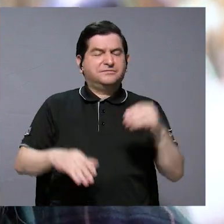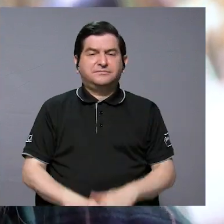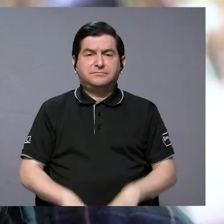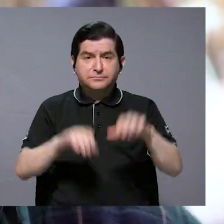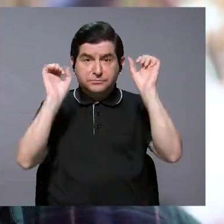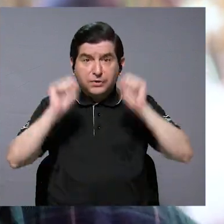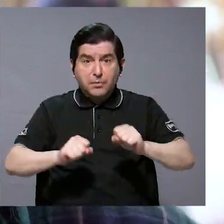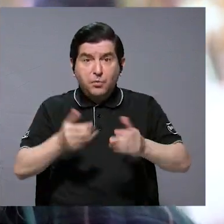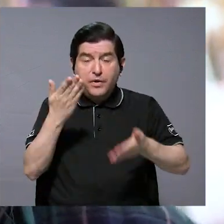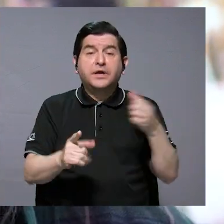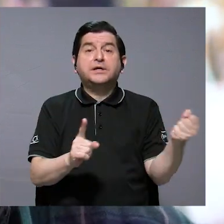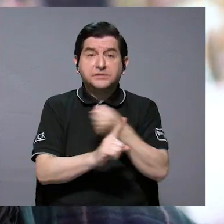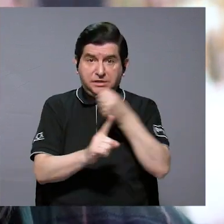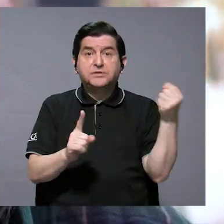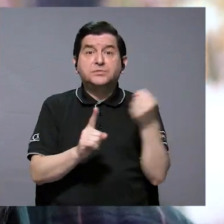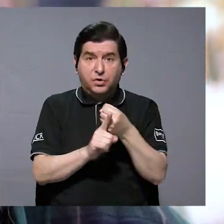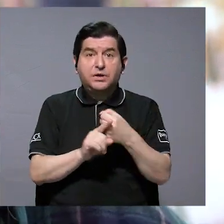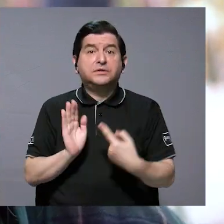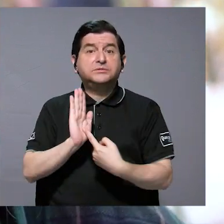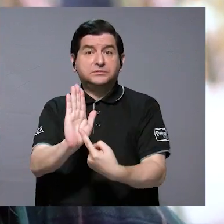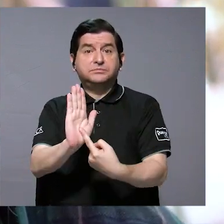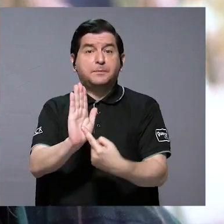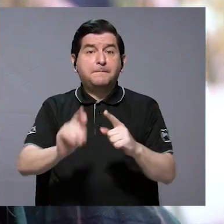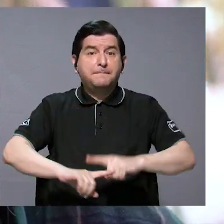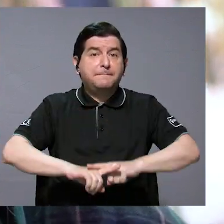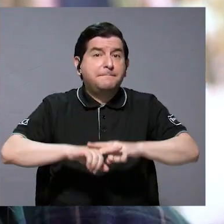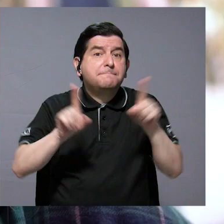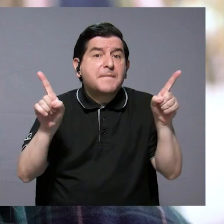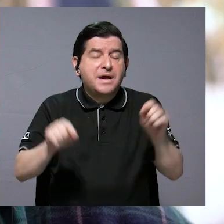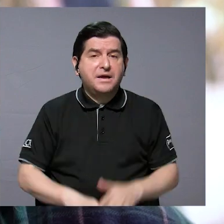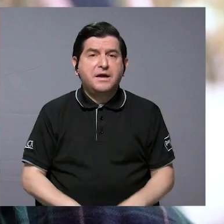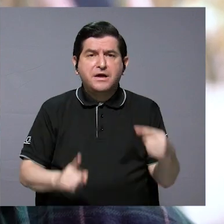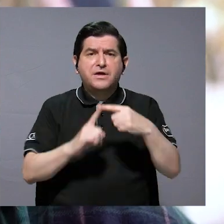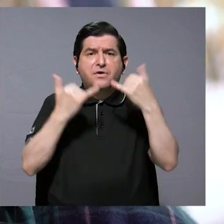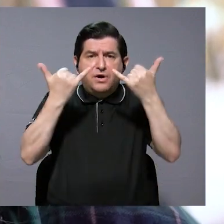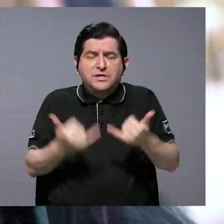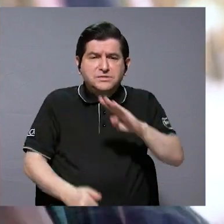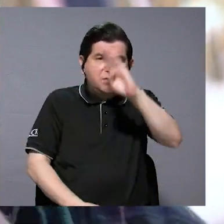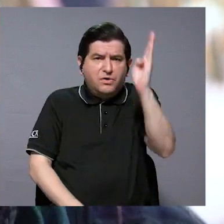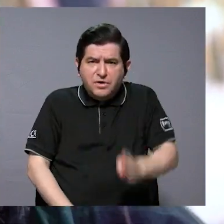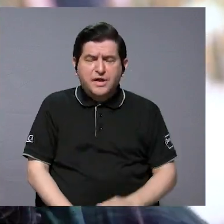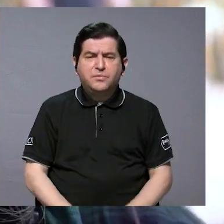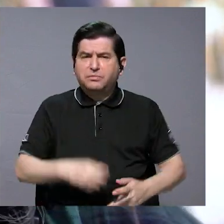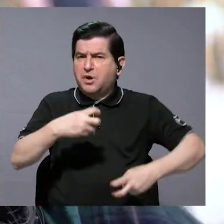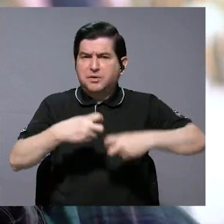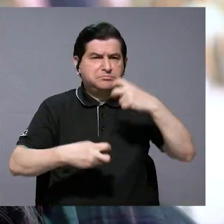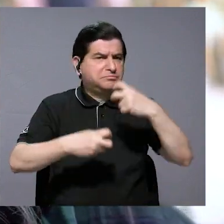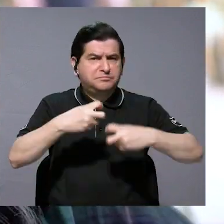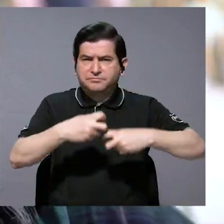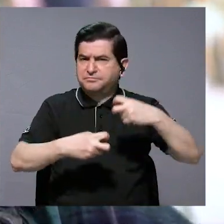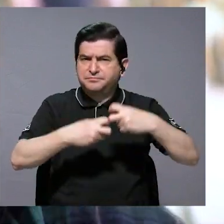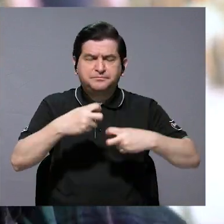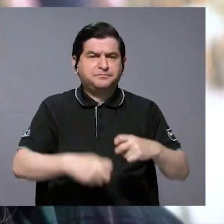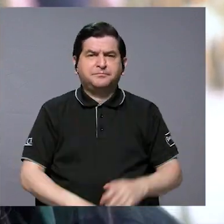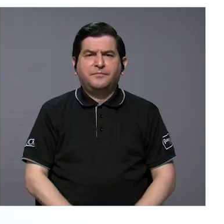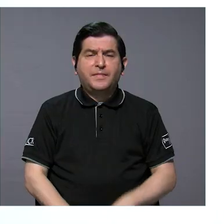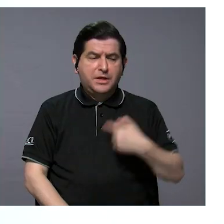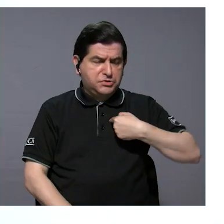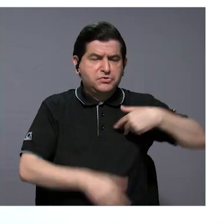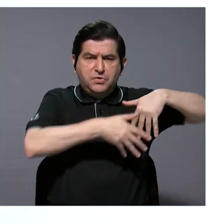excluyentes que pueden ponerse muy violentos, pero hasta ahora nunca he tenido como un